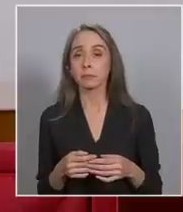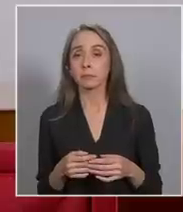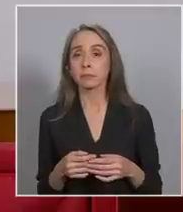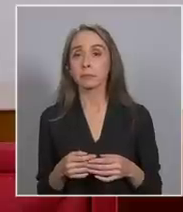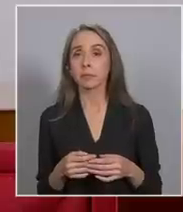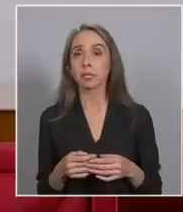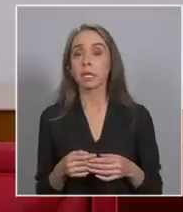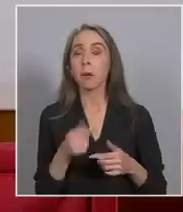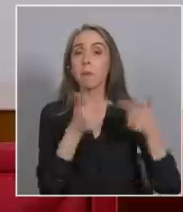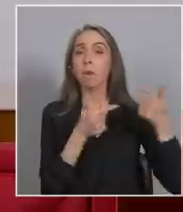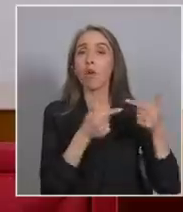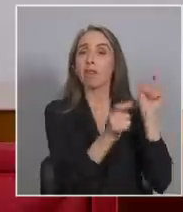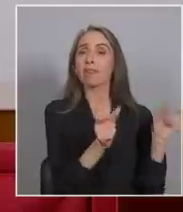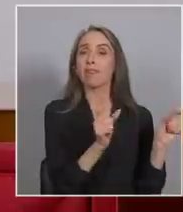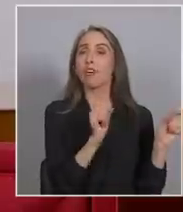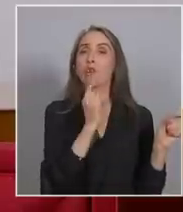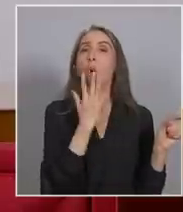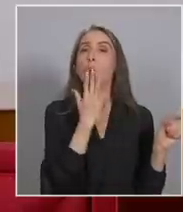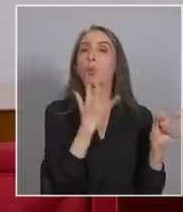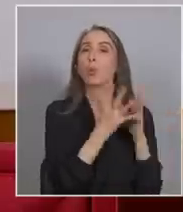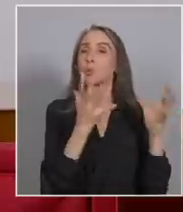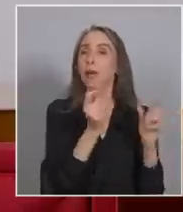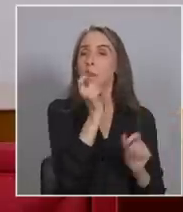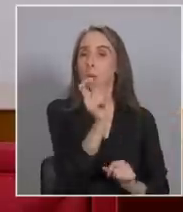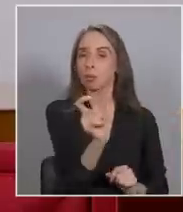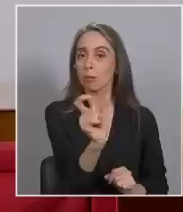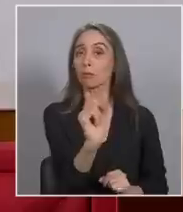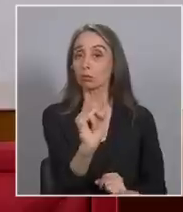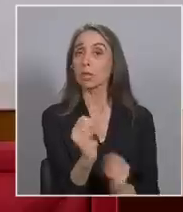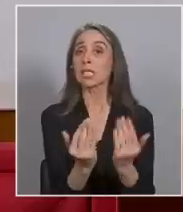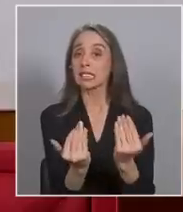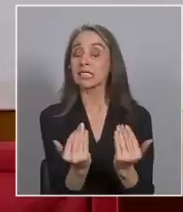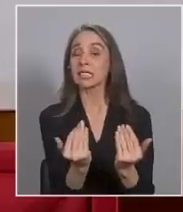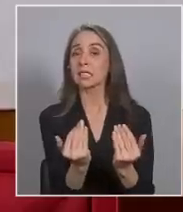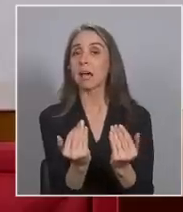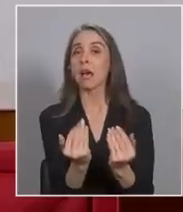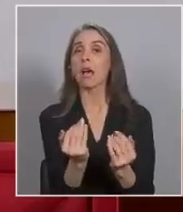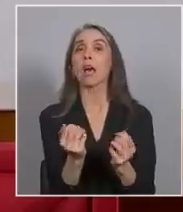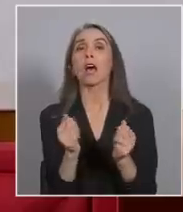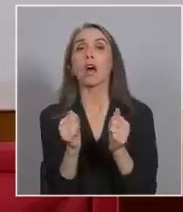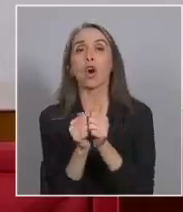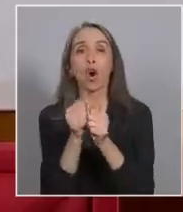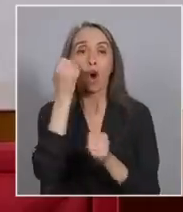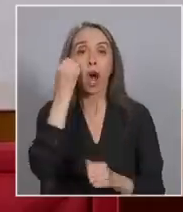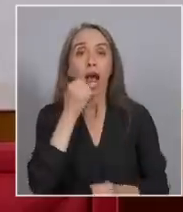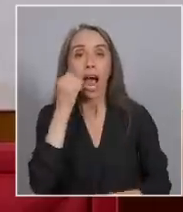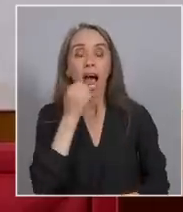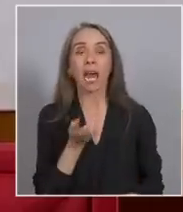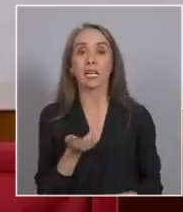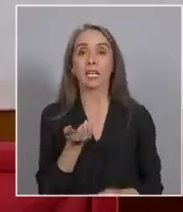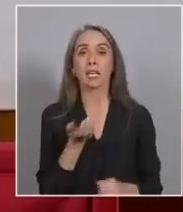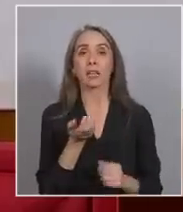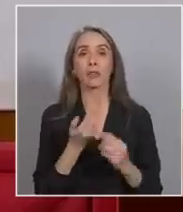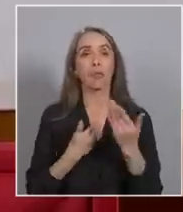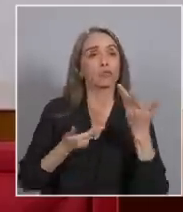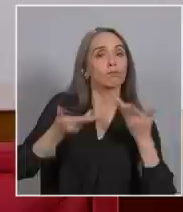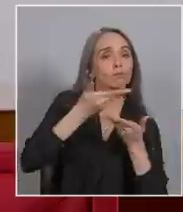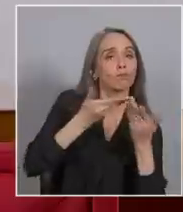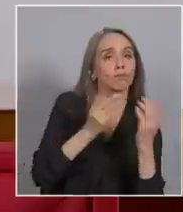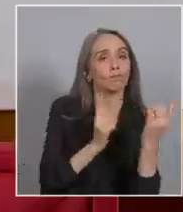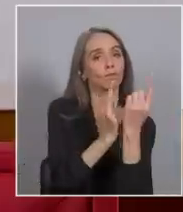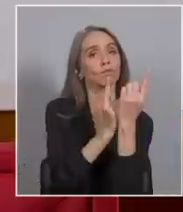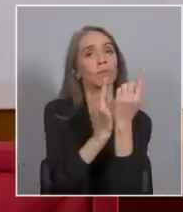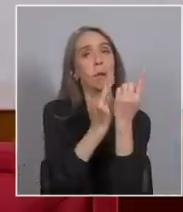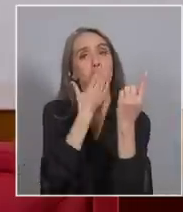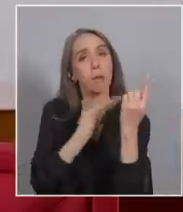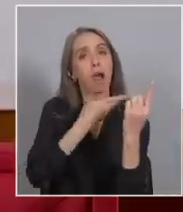no es tan común en política, pero que es necesaria, con cariño, podamos tratarnos mejor.